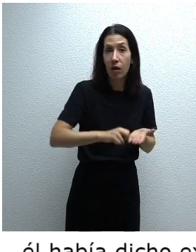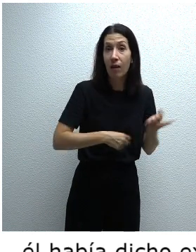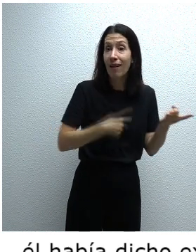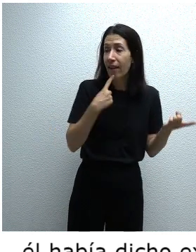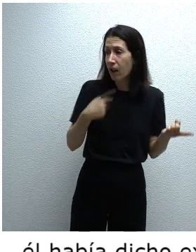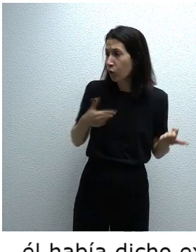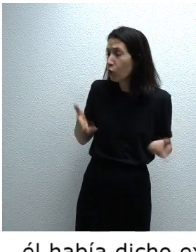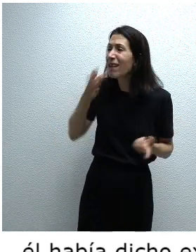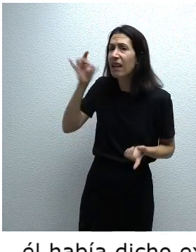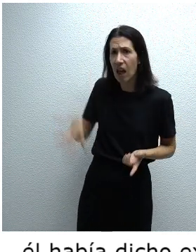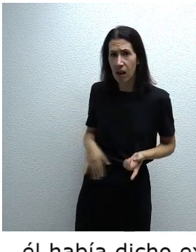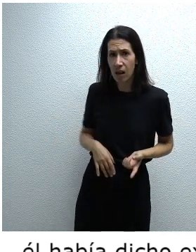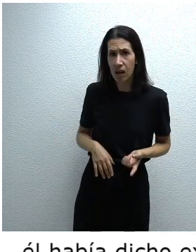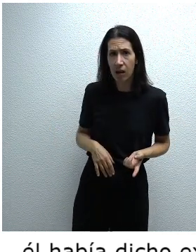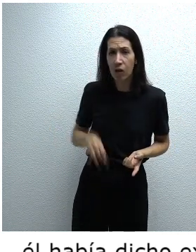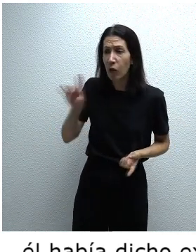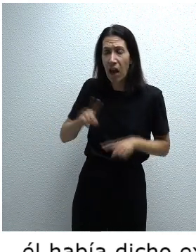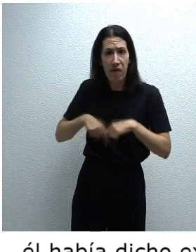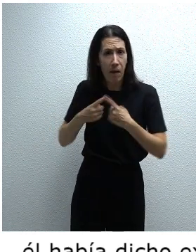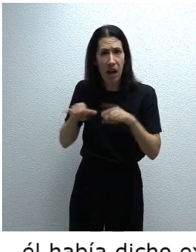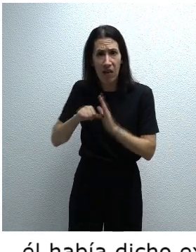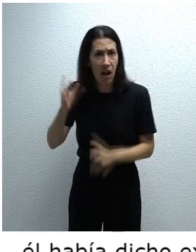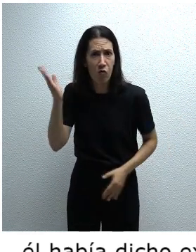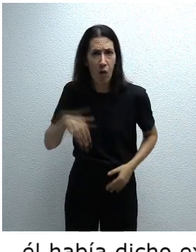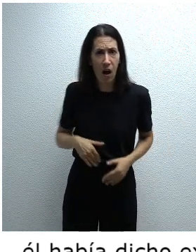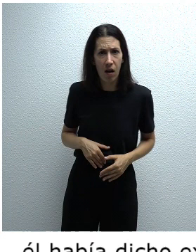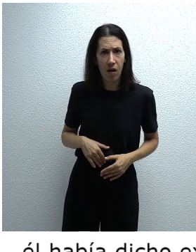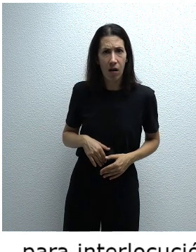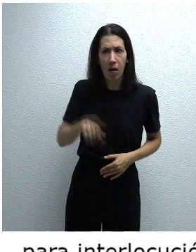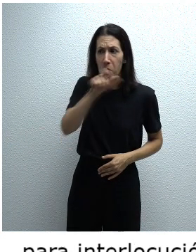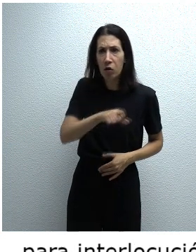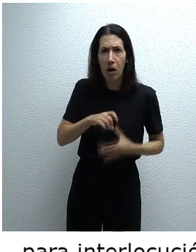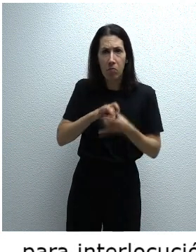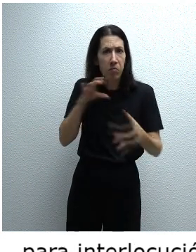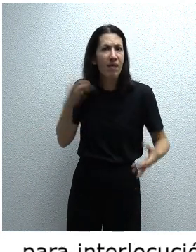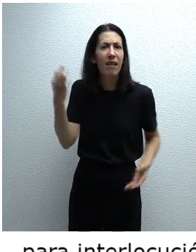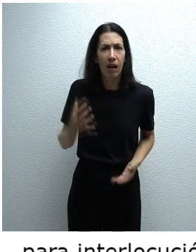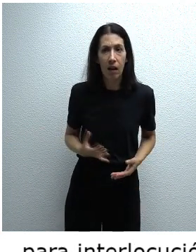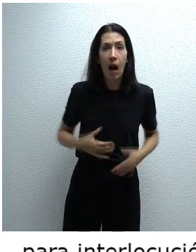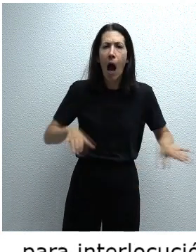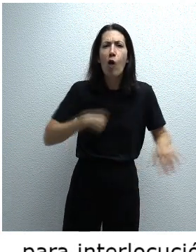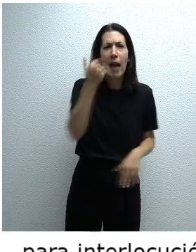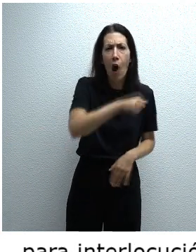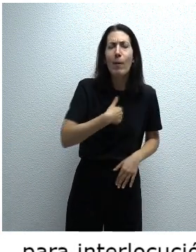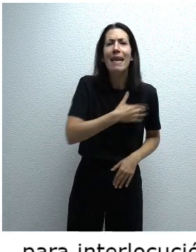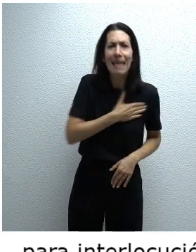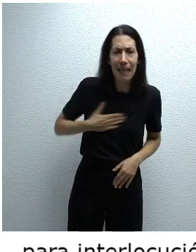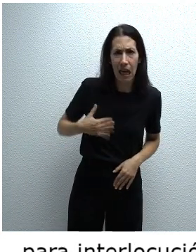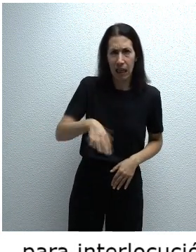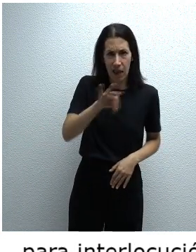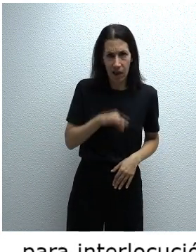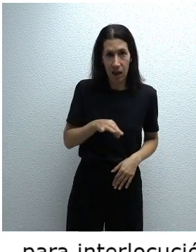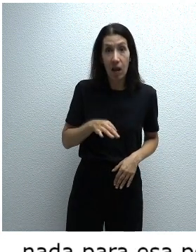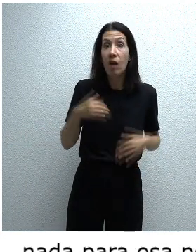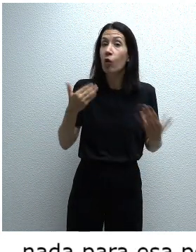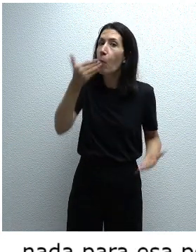que no era nada para esa persona, que no era familiar ni era nada respecto a esa persona, pero aunque él dijera lo que dijera, ¿no? Entonces, es